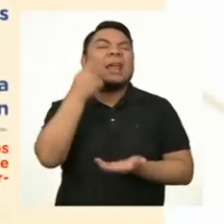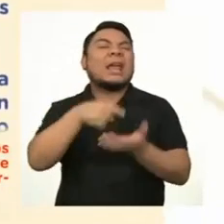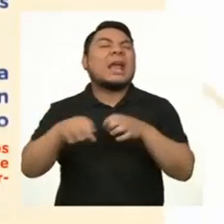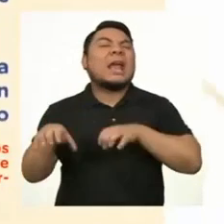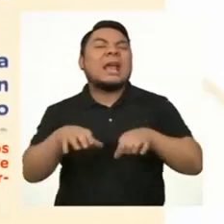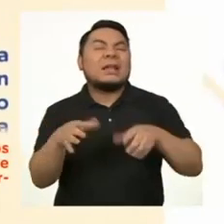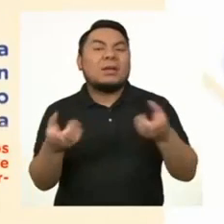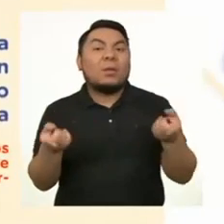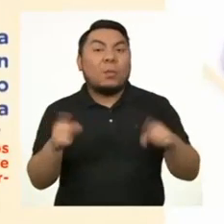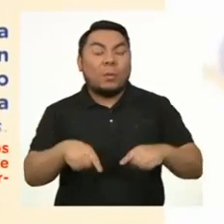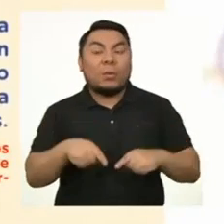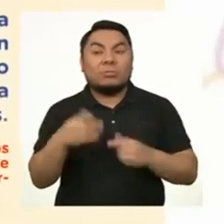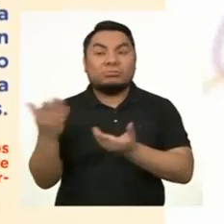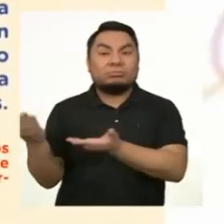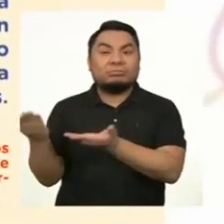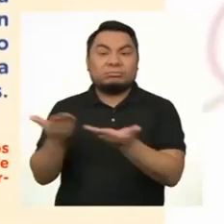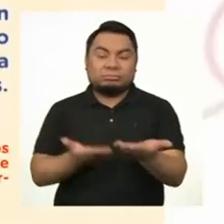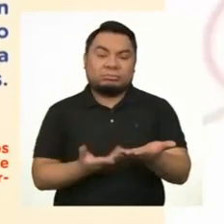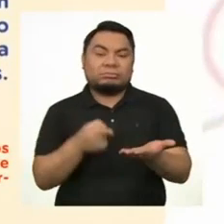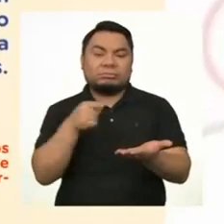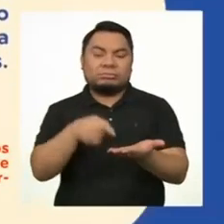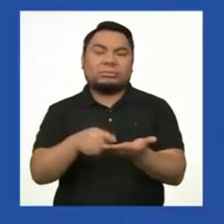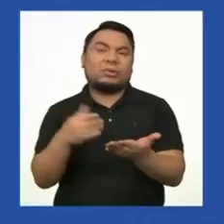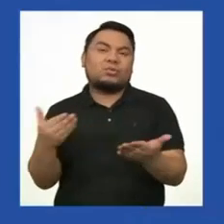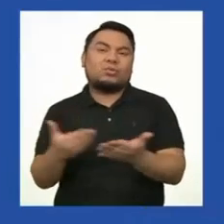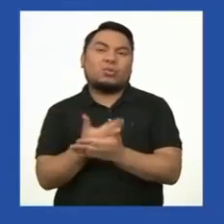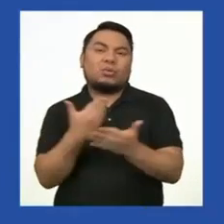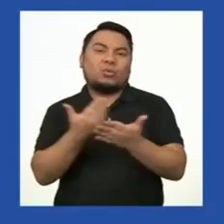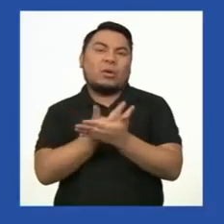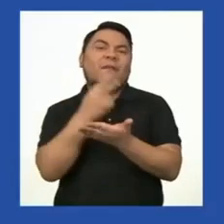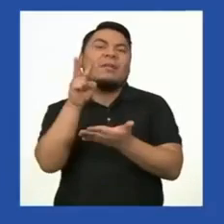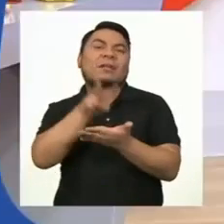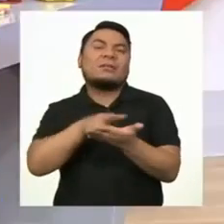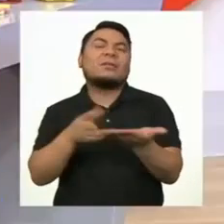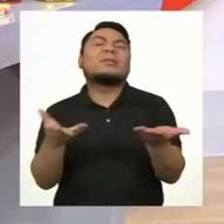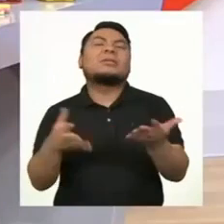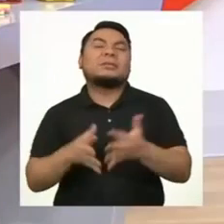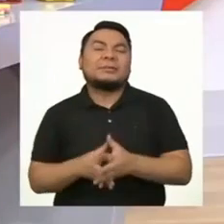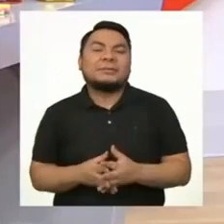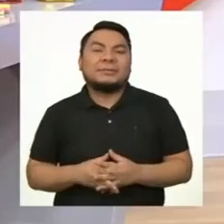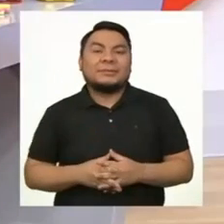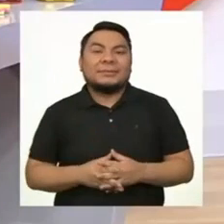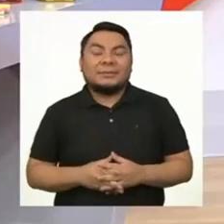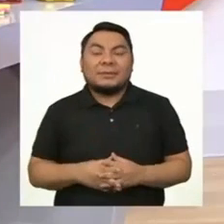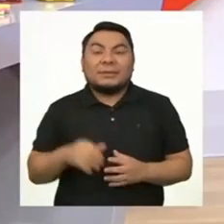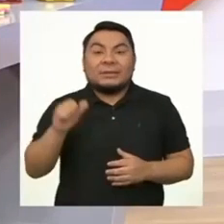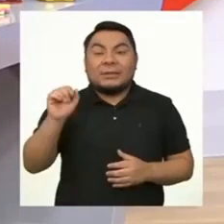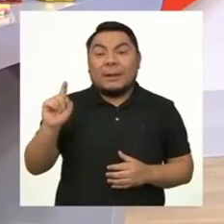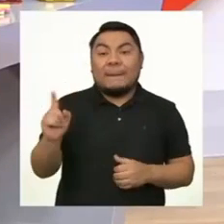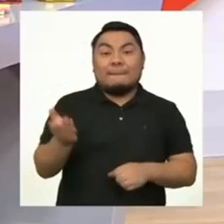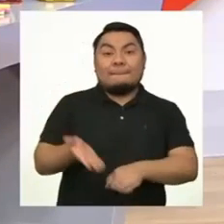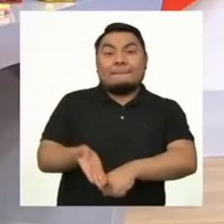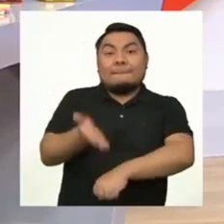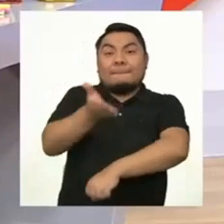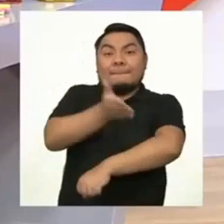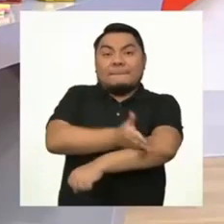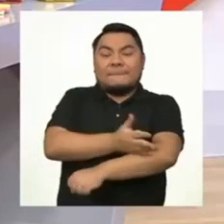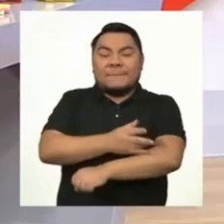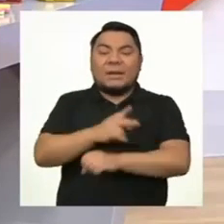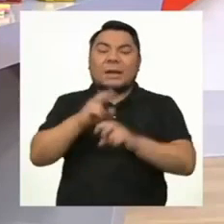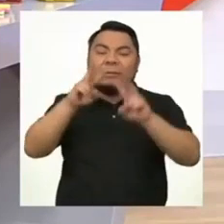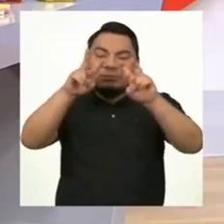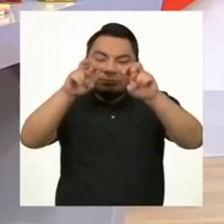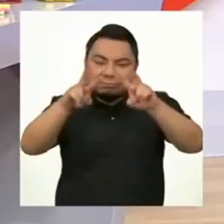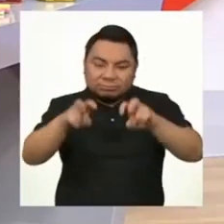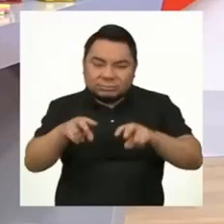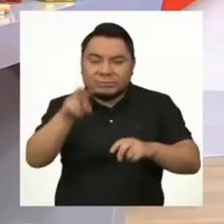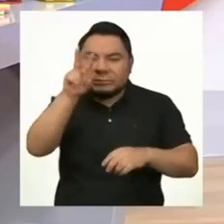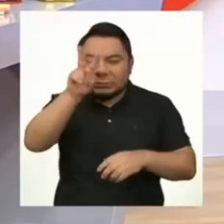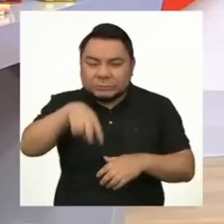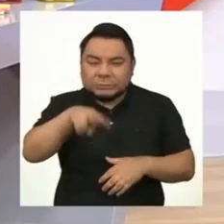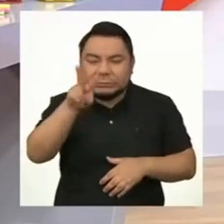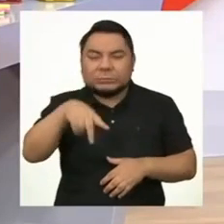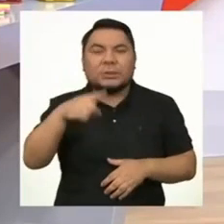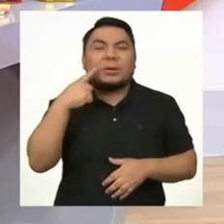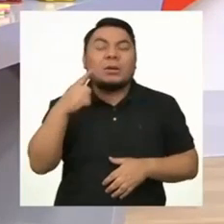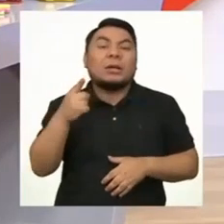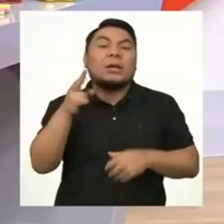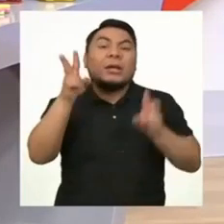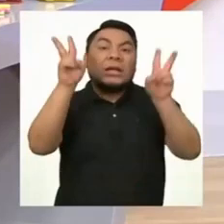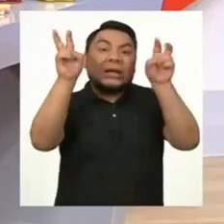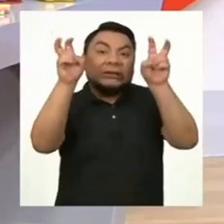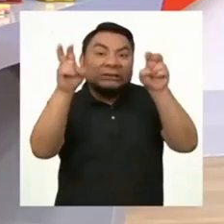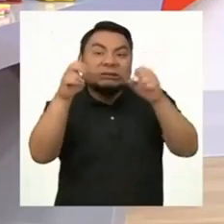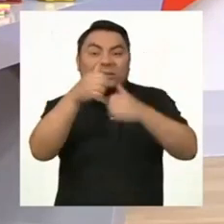hacer cuando nos enfrentamos a una nueva lectura? La inspección previa. Revisar elementos que destacan como el